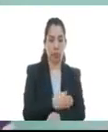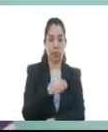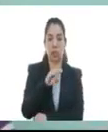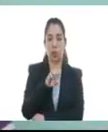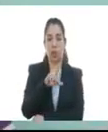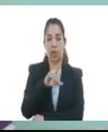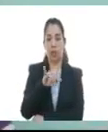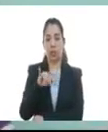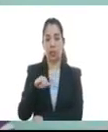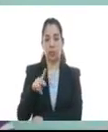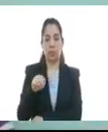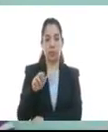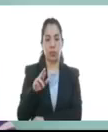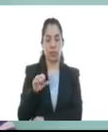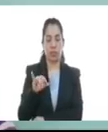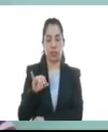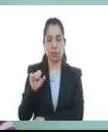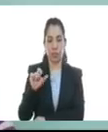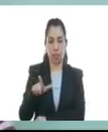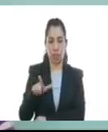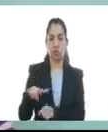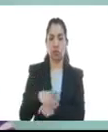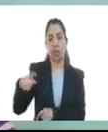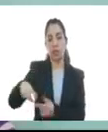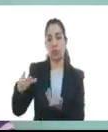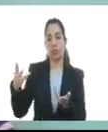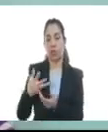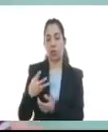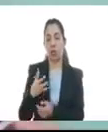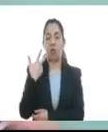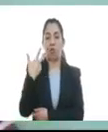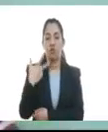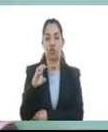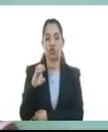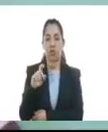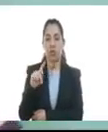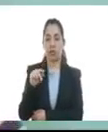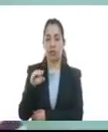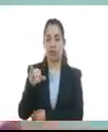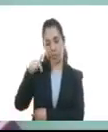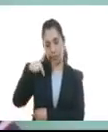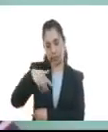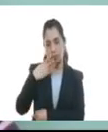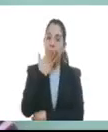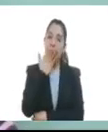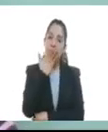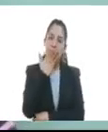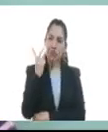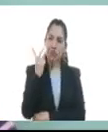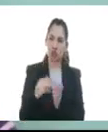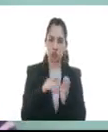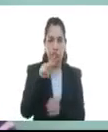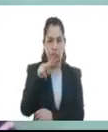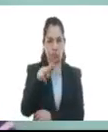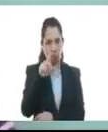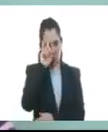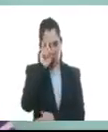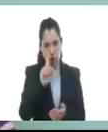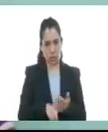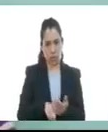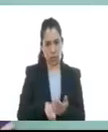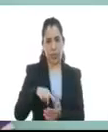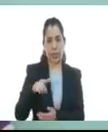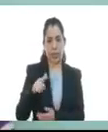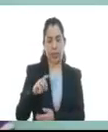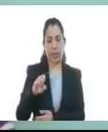8 etnias de aquí de Sonora, en el 2018 me parece, y en la etnia Kikapú hace unos 20 años se